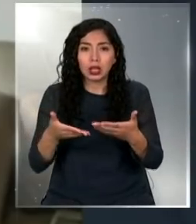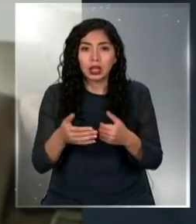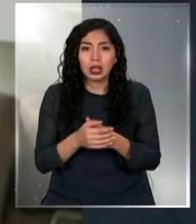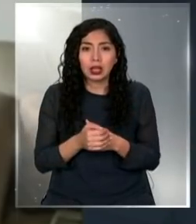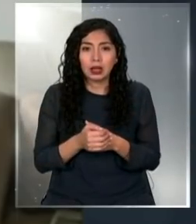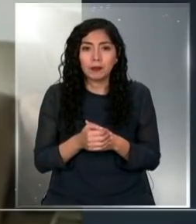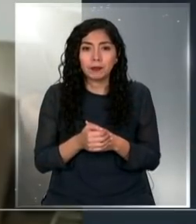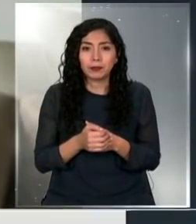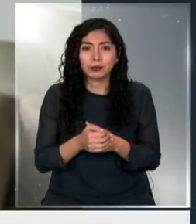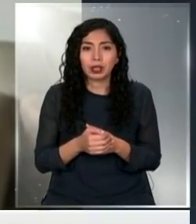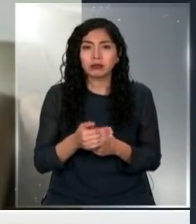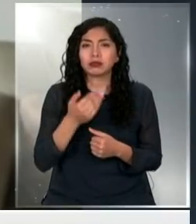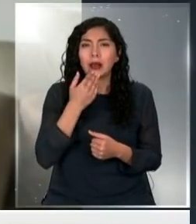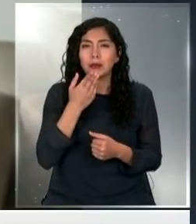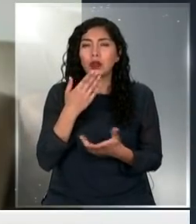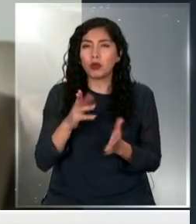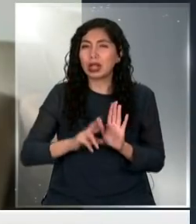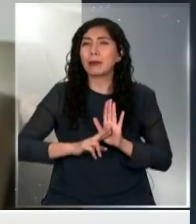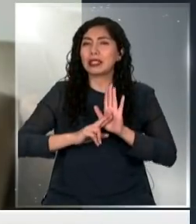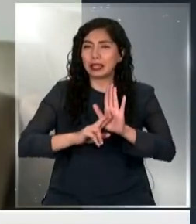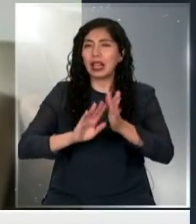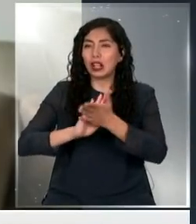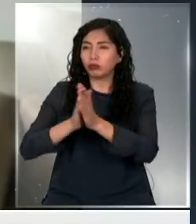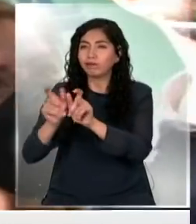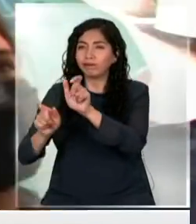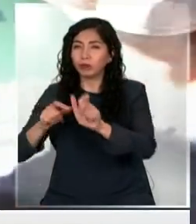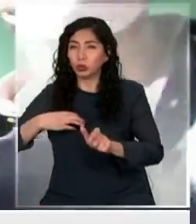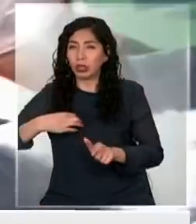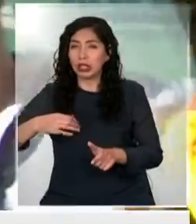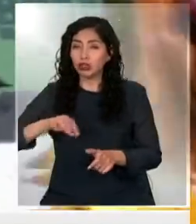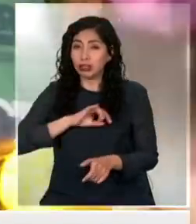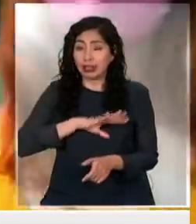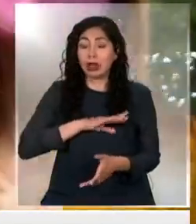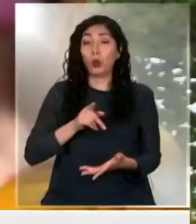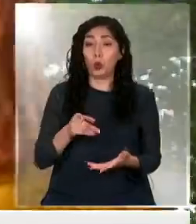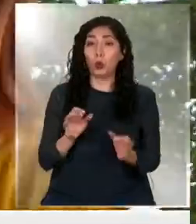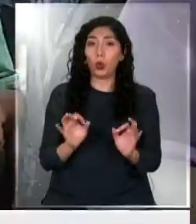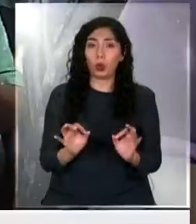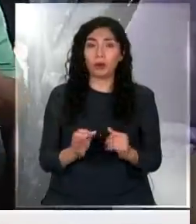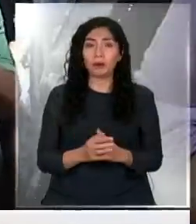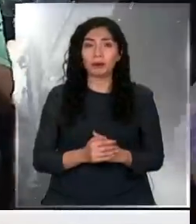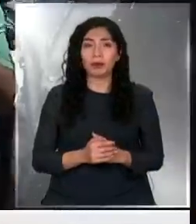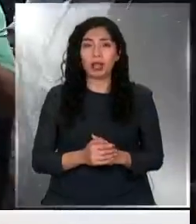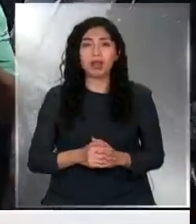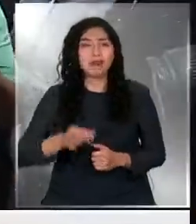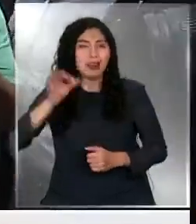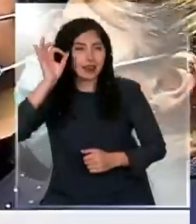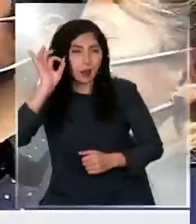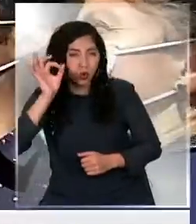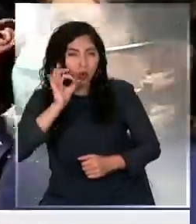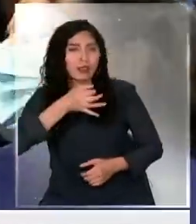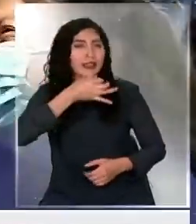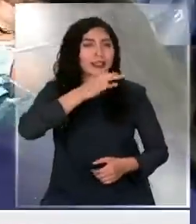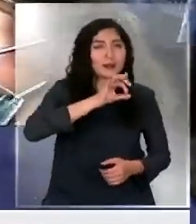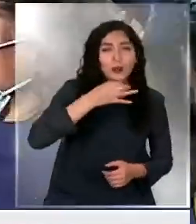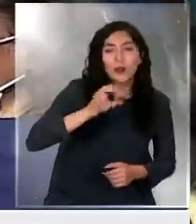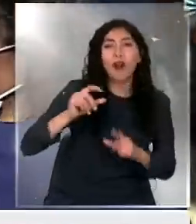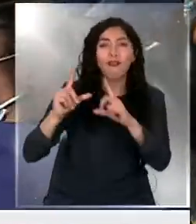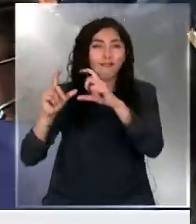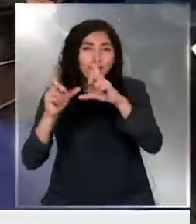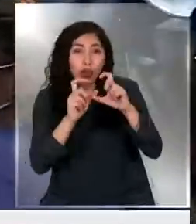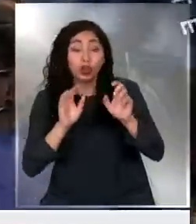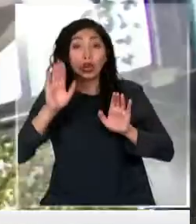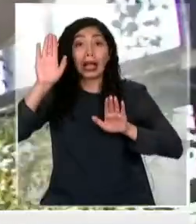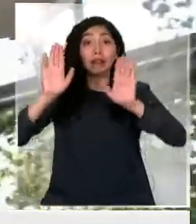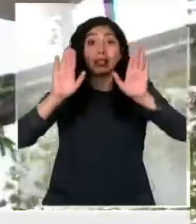los moderados, a la clase media, va a terminar siendo el ganador de esta elección. Con reuniones, discursos y fotos, los candidatos